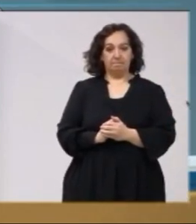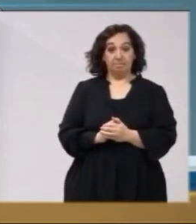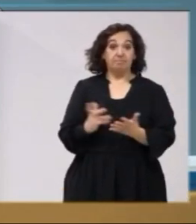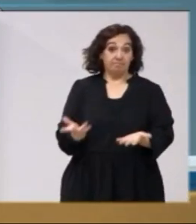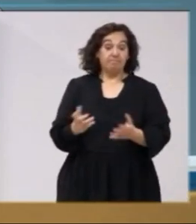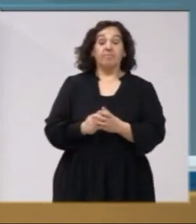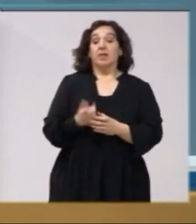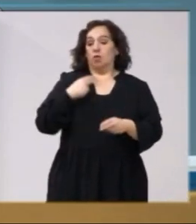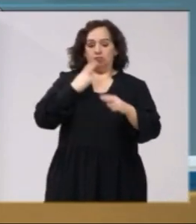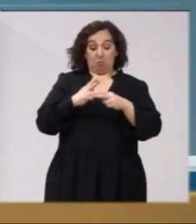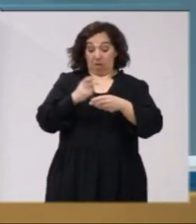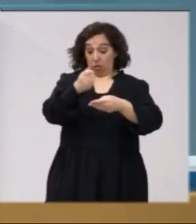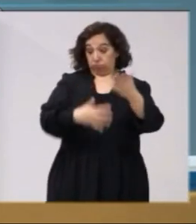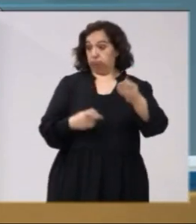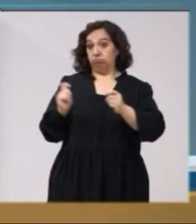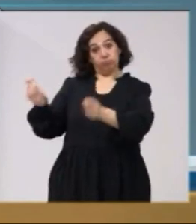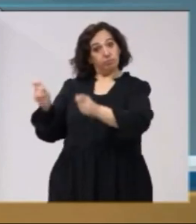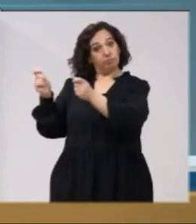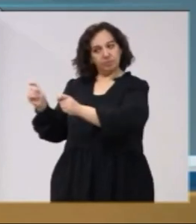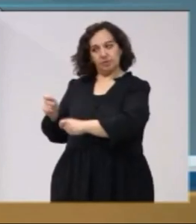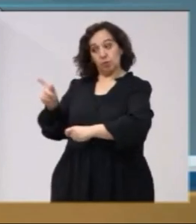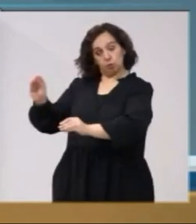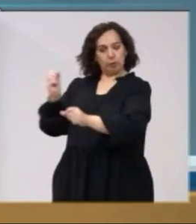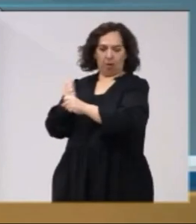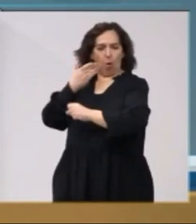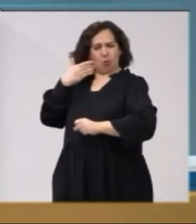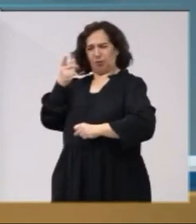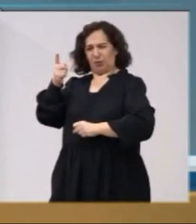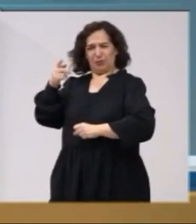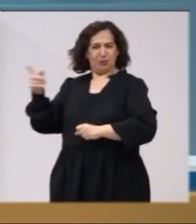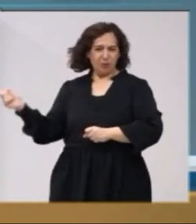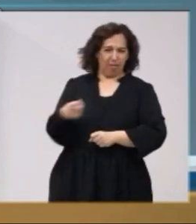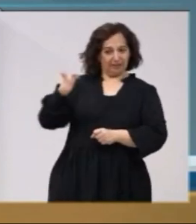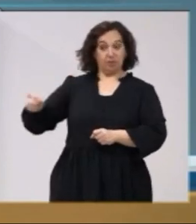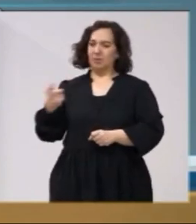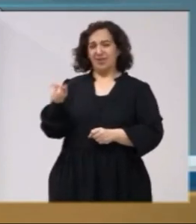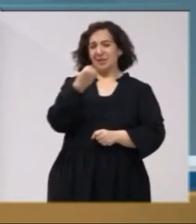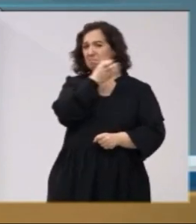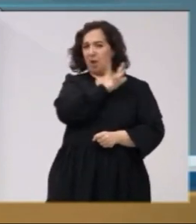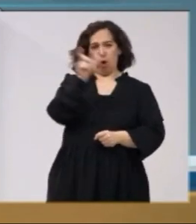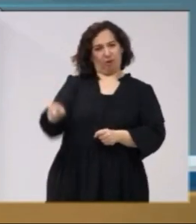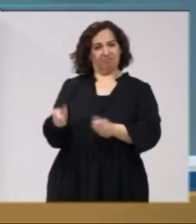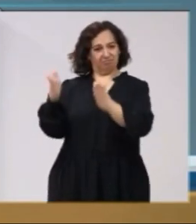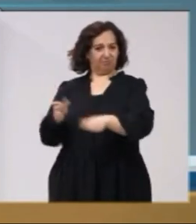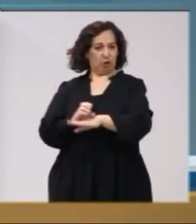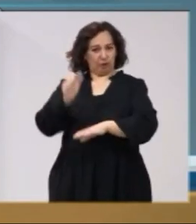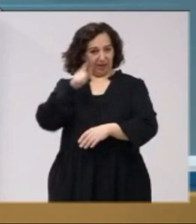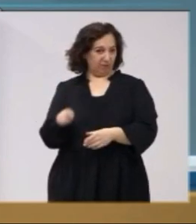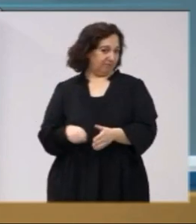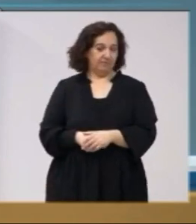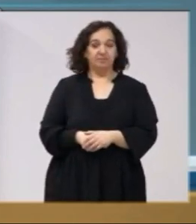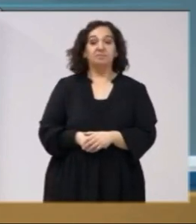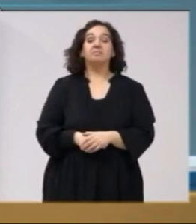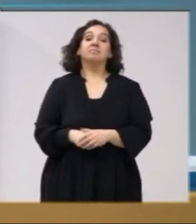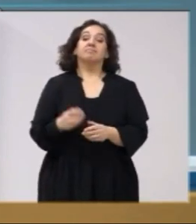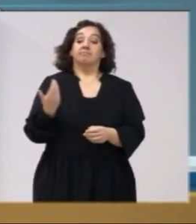todos los que he nombrado yo me siento orgulloso de su trabajo, pero probablemente este sea el mejor. Bien,